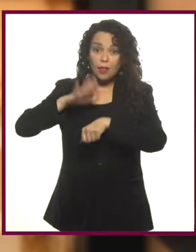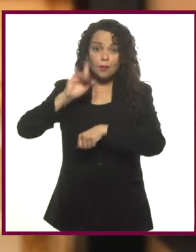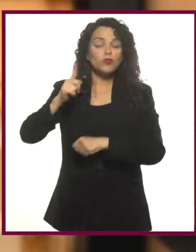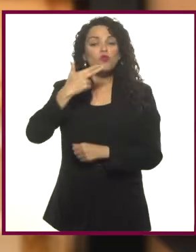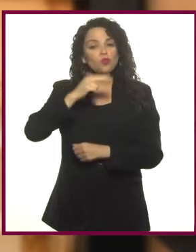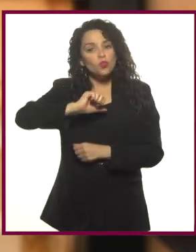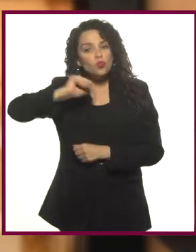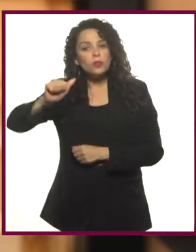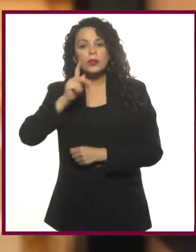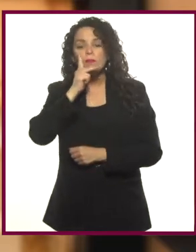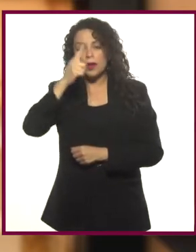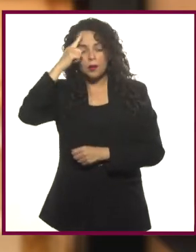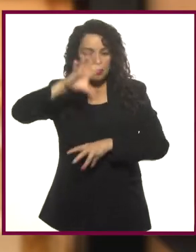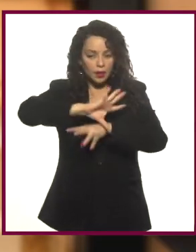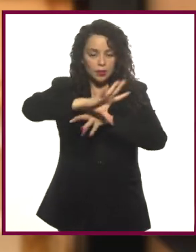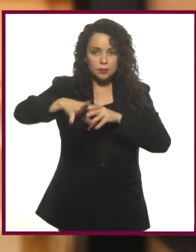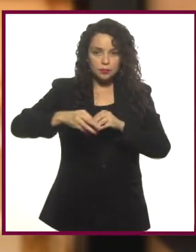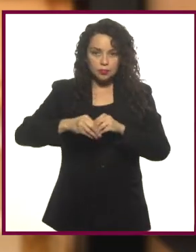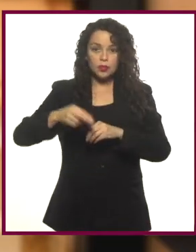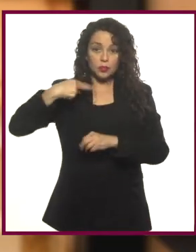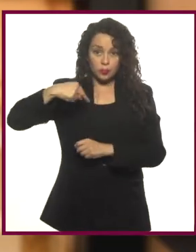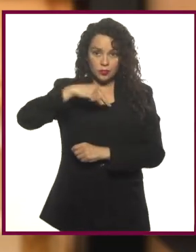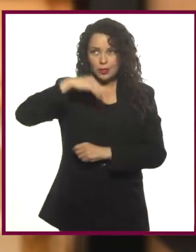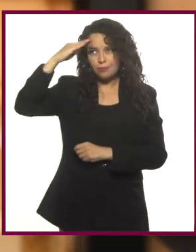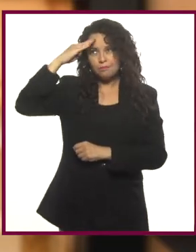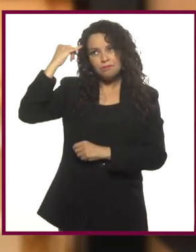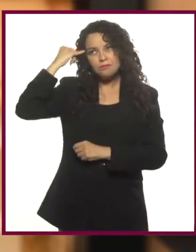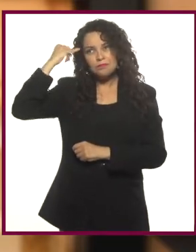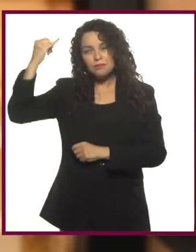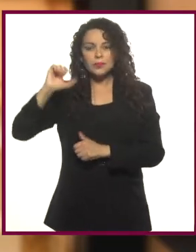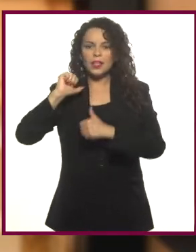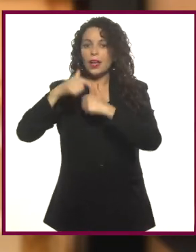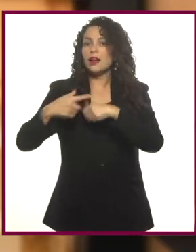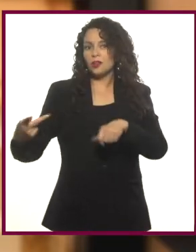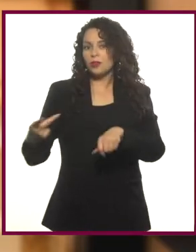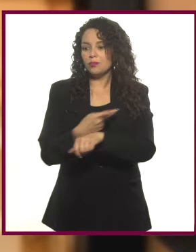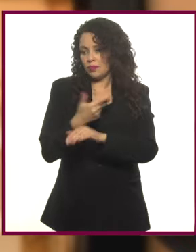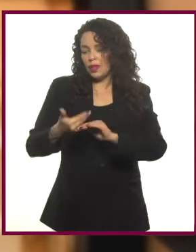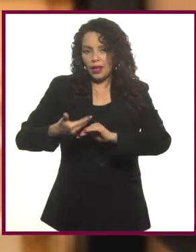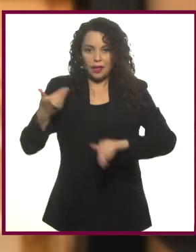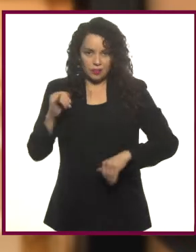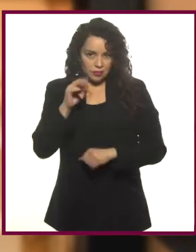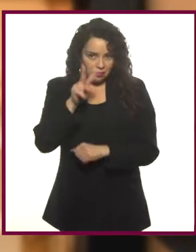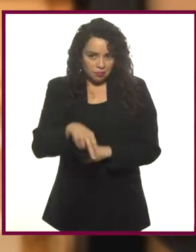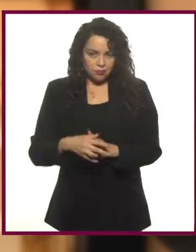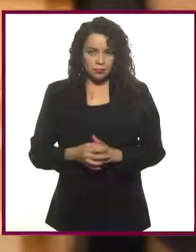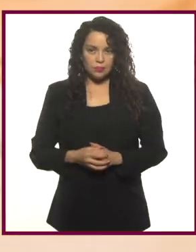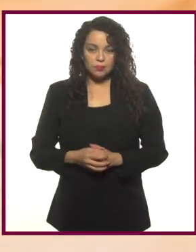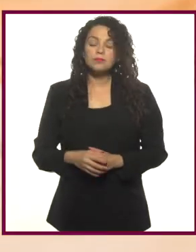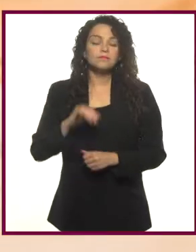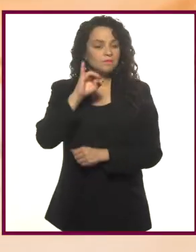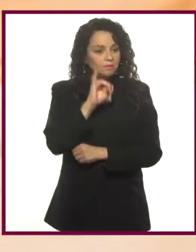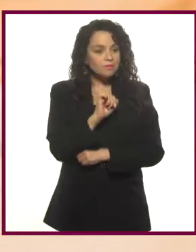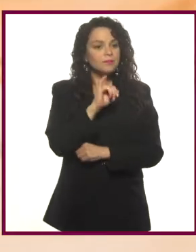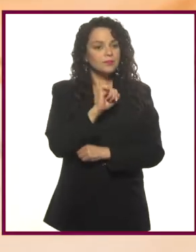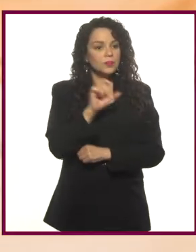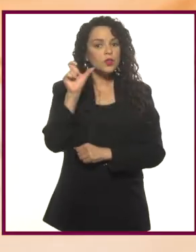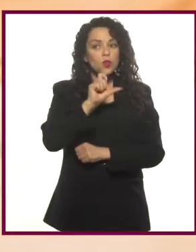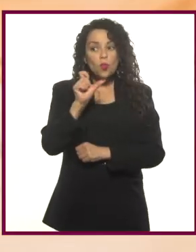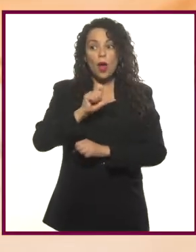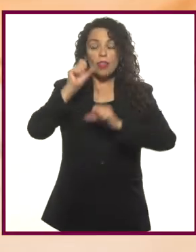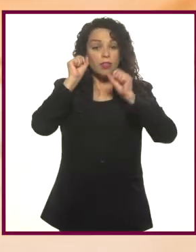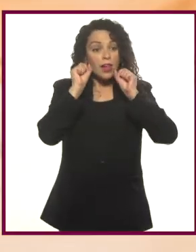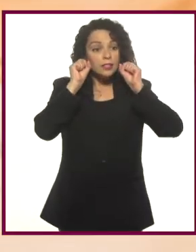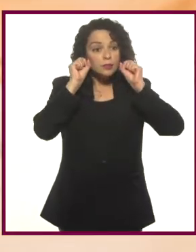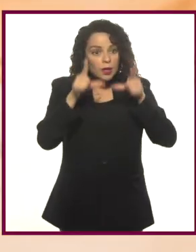despertó, sino que utiliza otra palabra para construir en nuestra imaginación la idea de que algo había pasado antes. Es cierto.